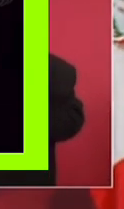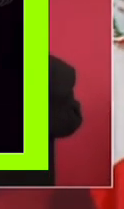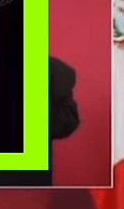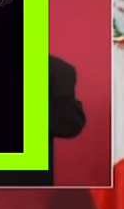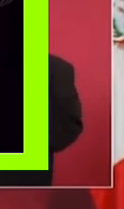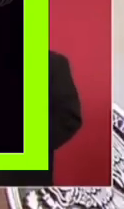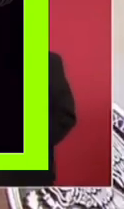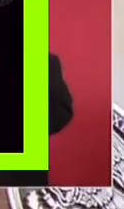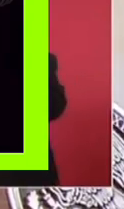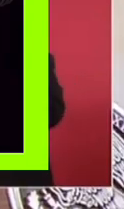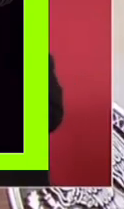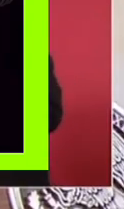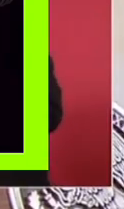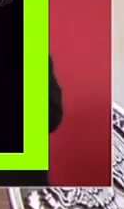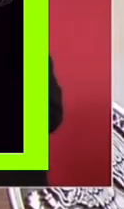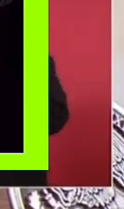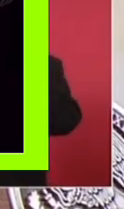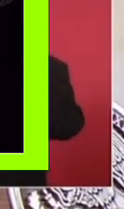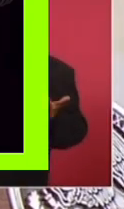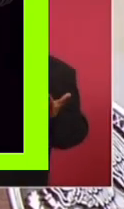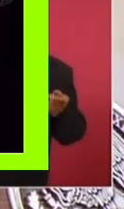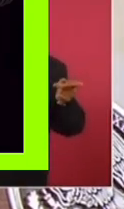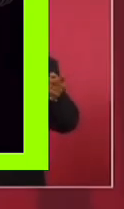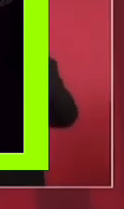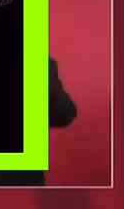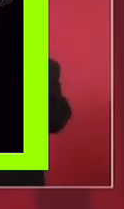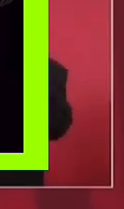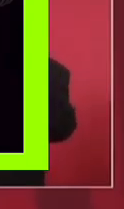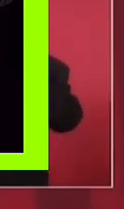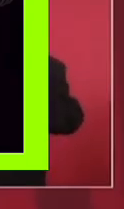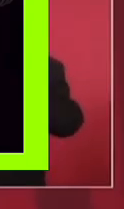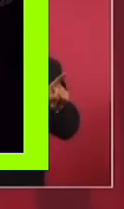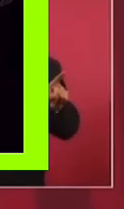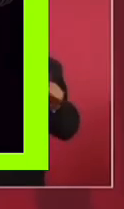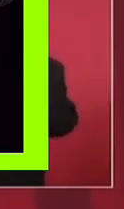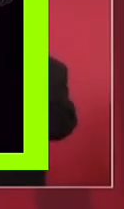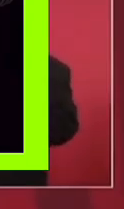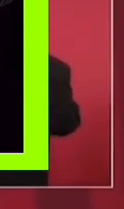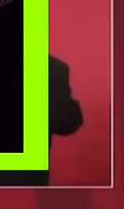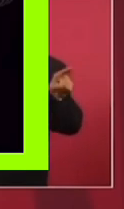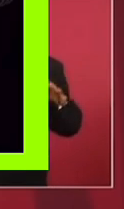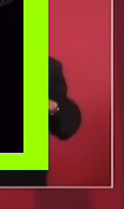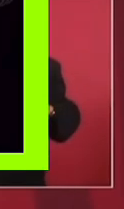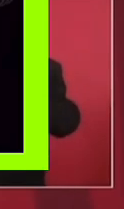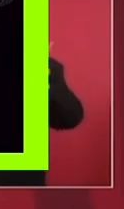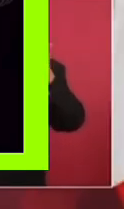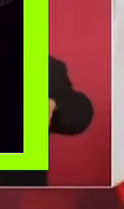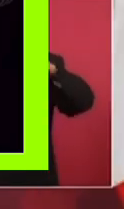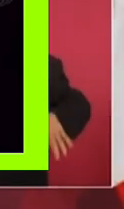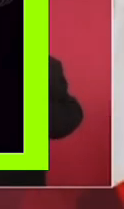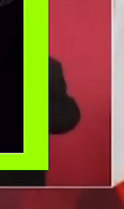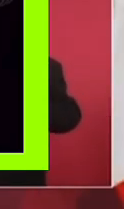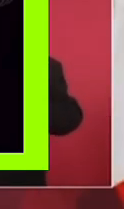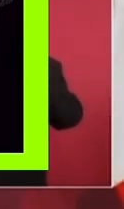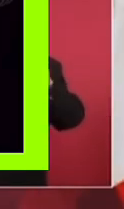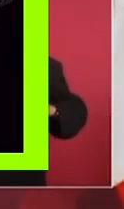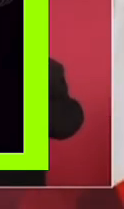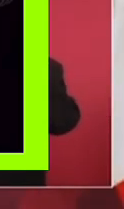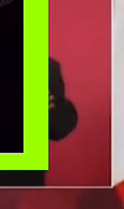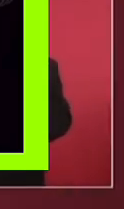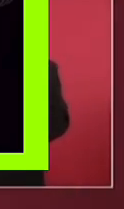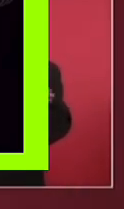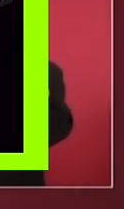comprometedores de Monreal, o traen ese mitote, no sé exactamente qué pasa, pero por ahí va. Y hoy le preguntaron a este güey, se hace idiota. Y dice